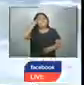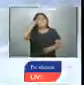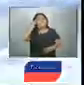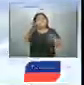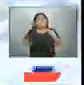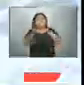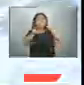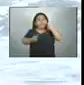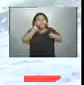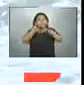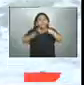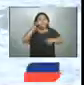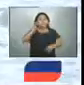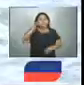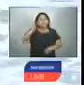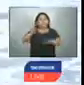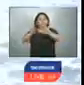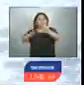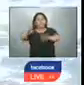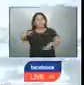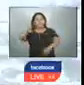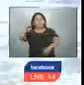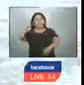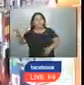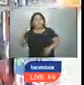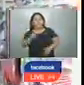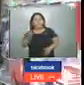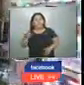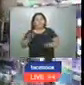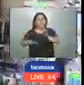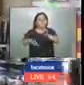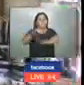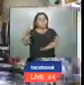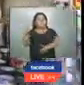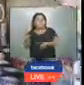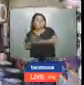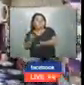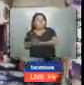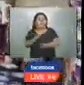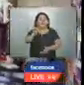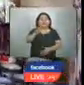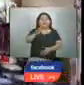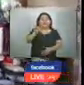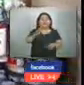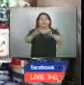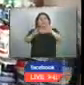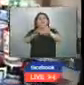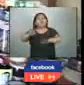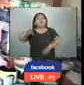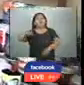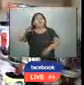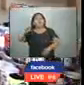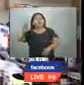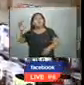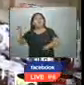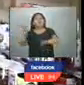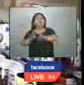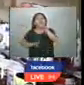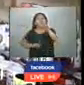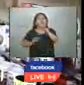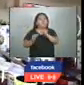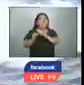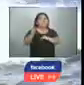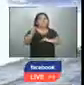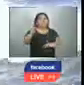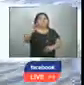visita de 2.7 millones de turistas y aumentar el ingreso económico a 2.7 millones de dólares, teniendo un crecimiento